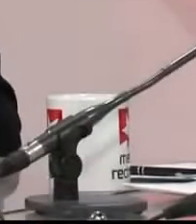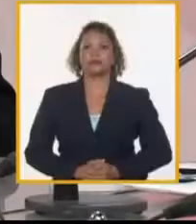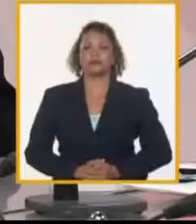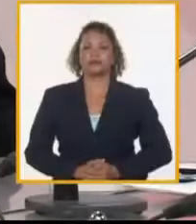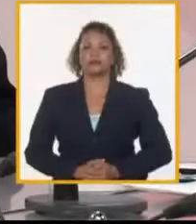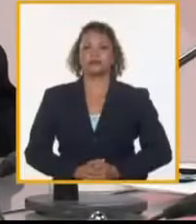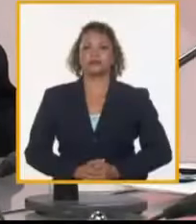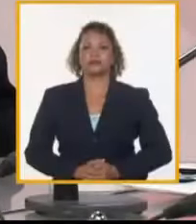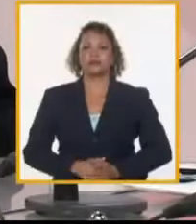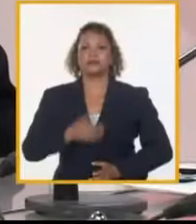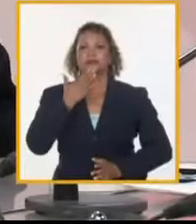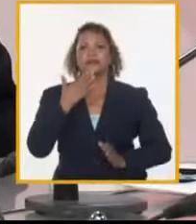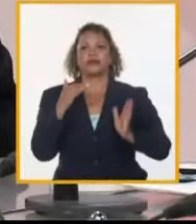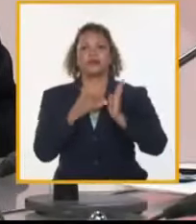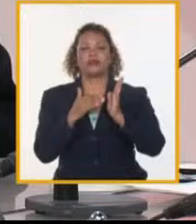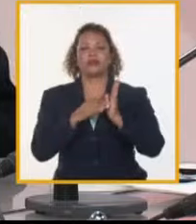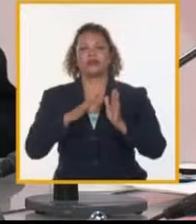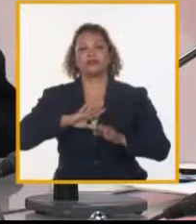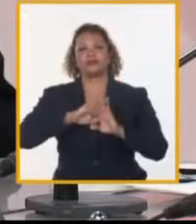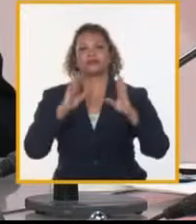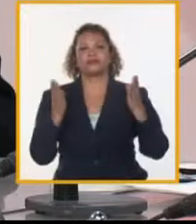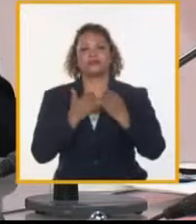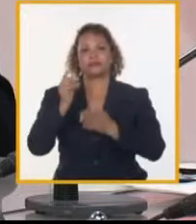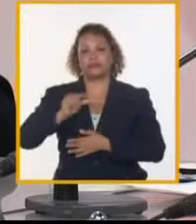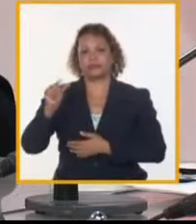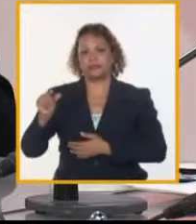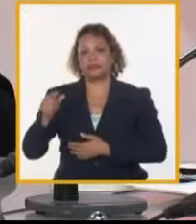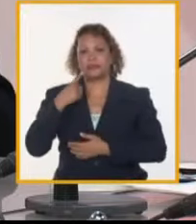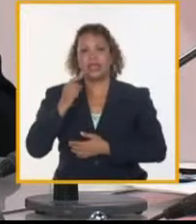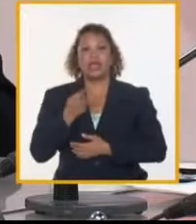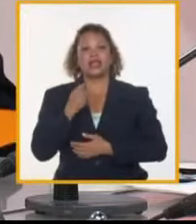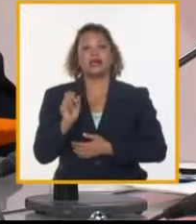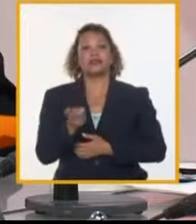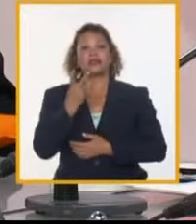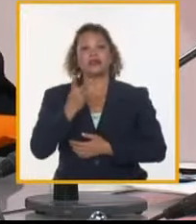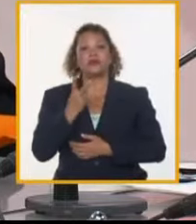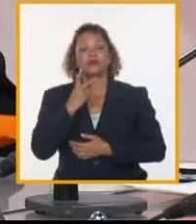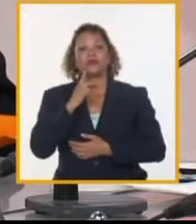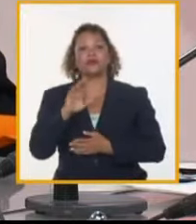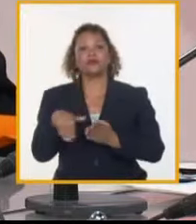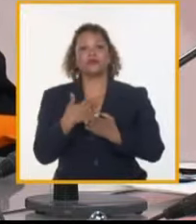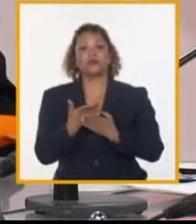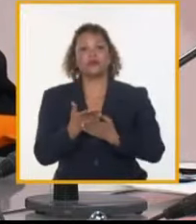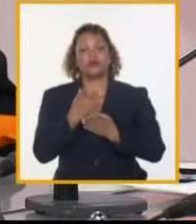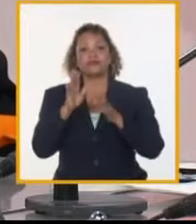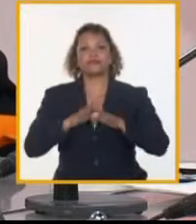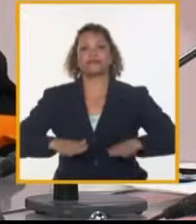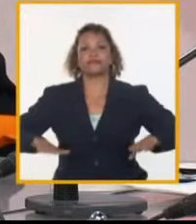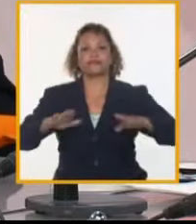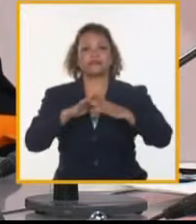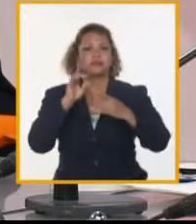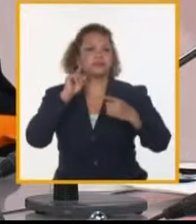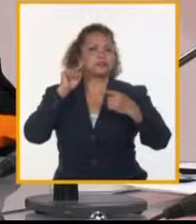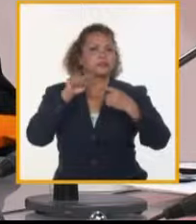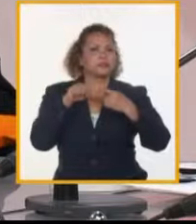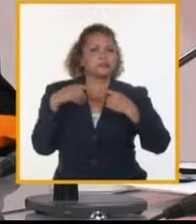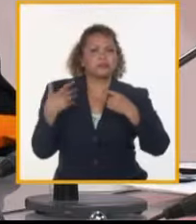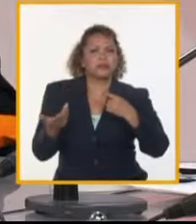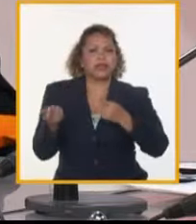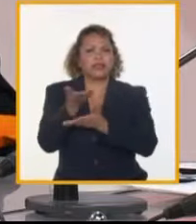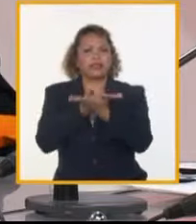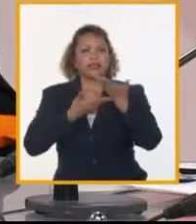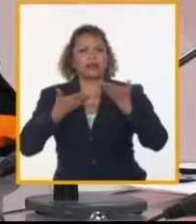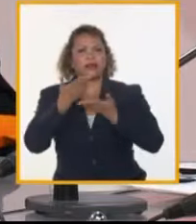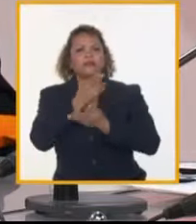Muy buenas tardes, estimados televidentes y radiovidentes. Estamos en la segunda emisión de nuestra mesa redonda dedicada a intercambiar con los directivos